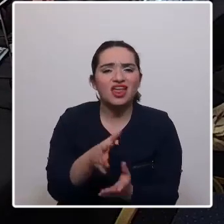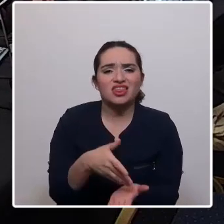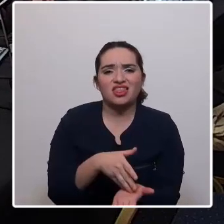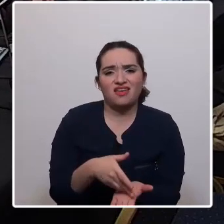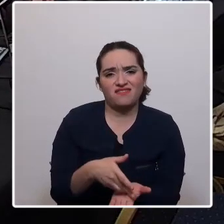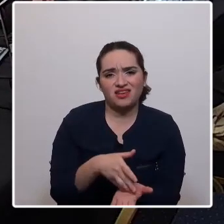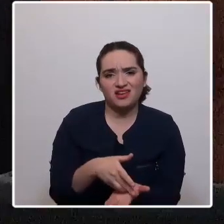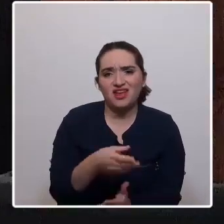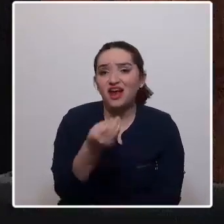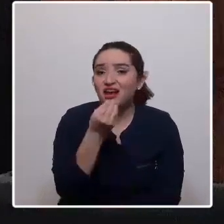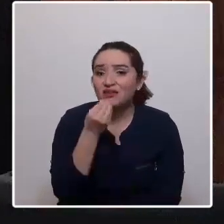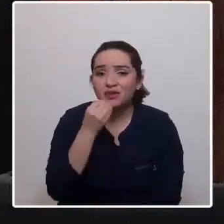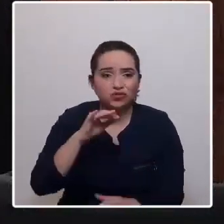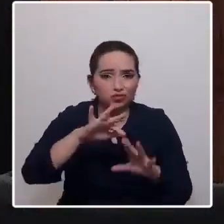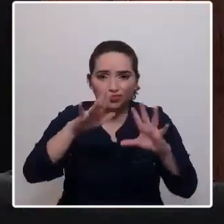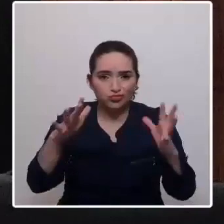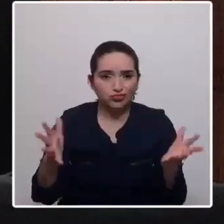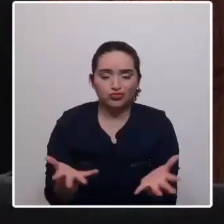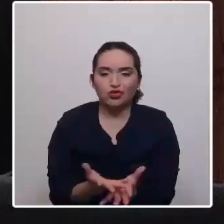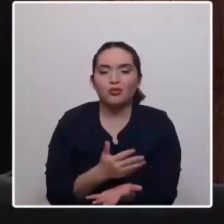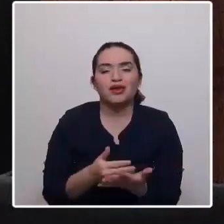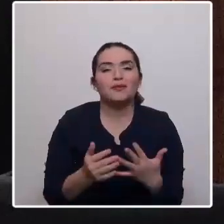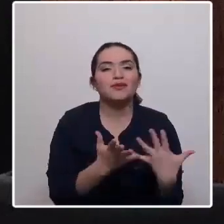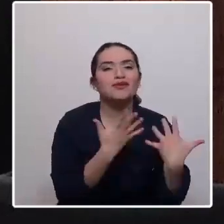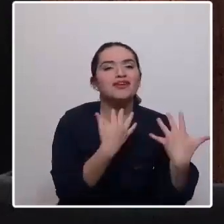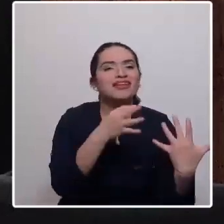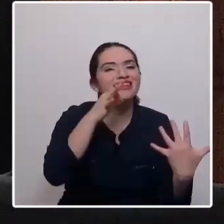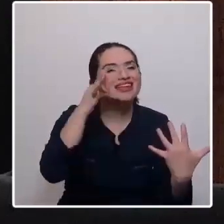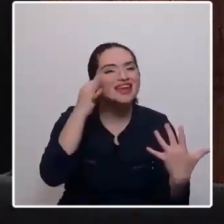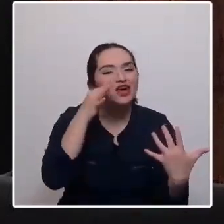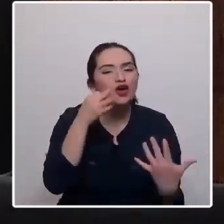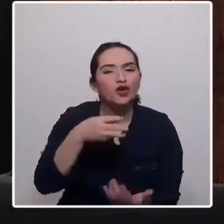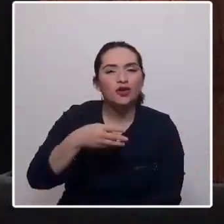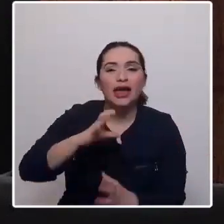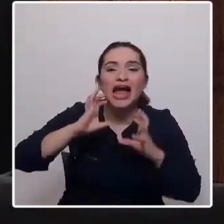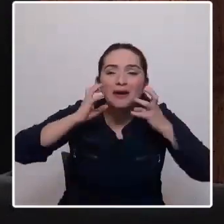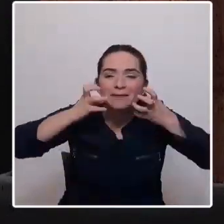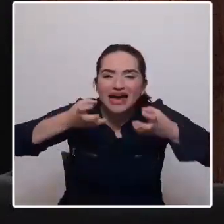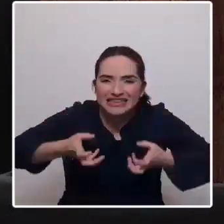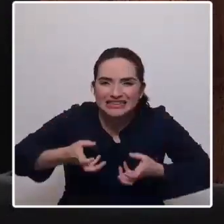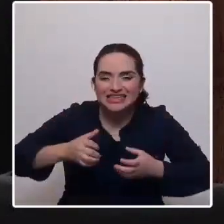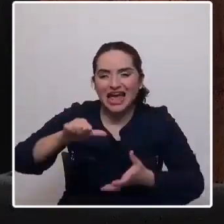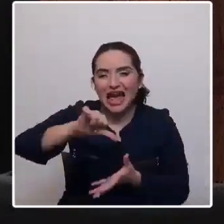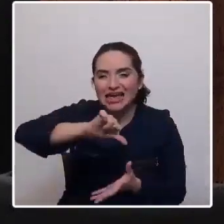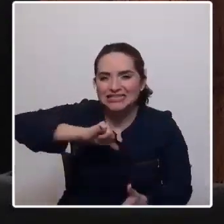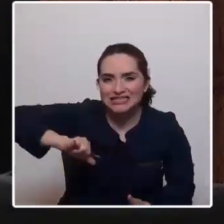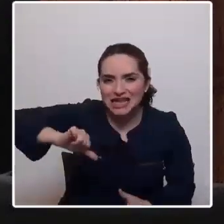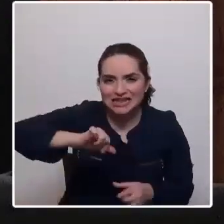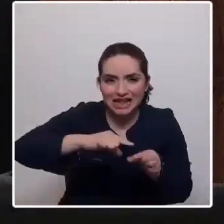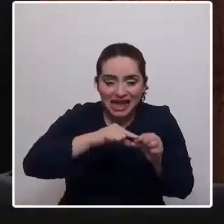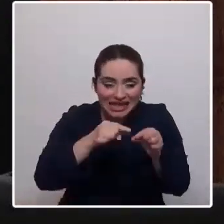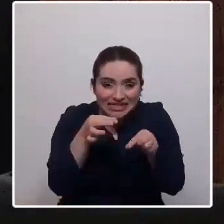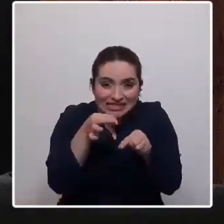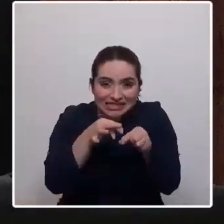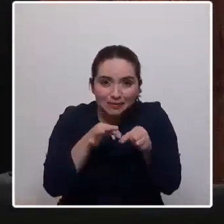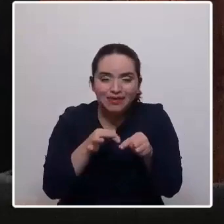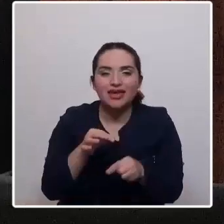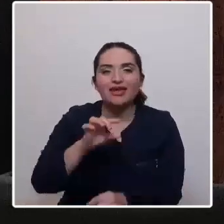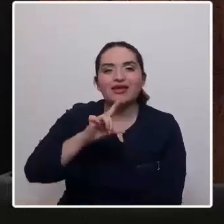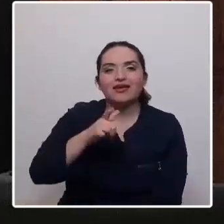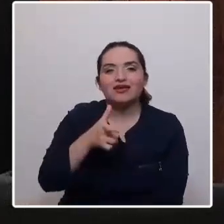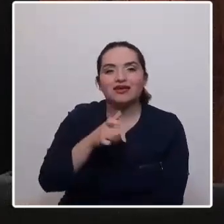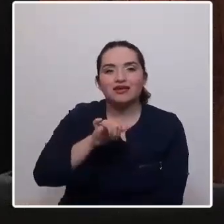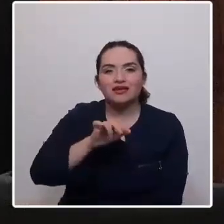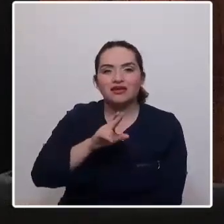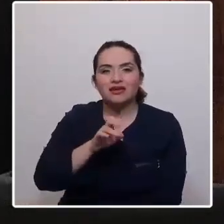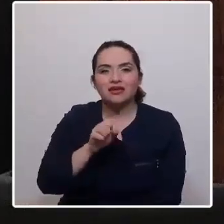mundial de alimentos como el trigo, el maíz, el aceite, la semilla de girasol y muchos otros. Un solo